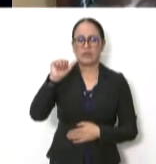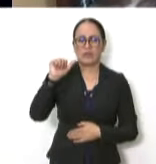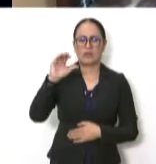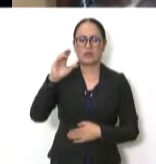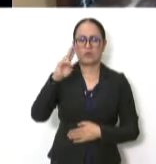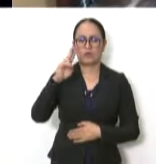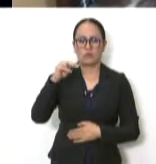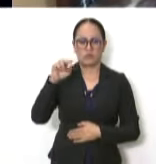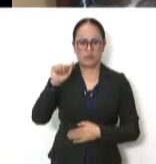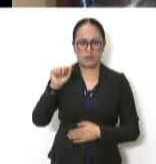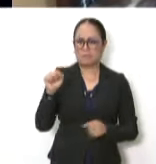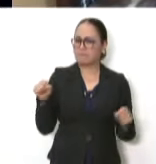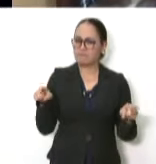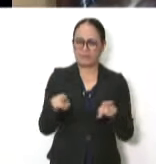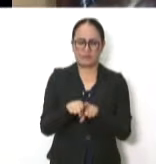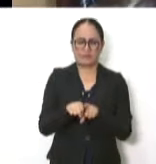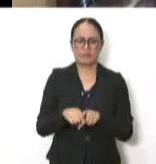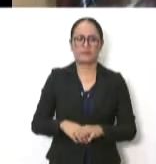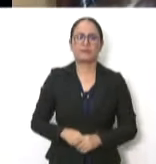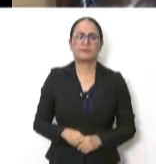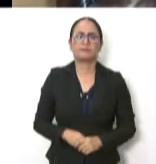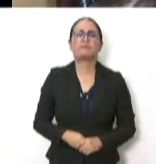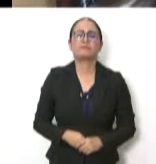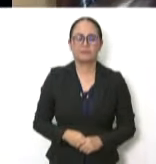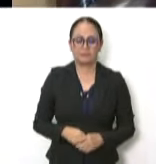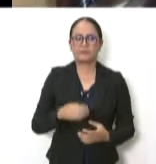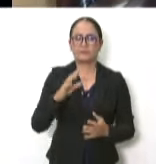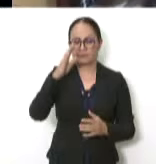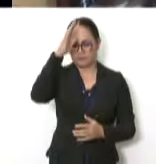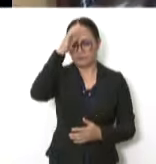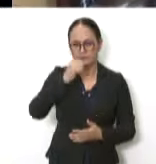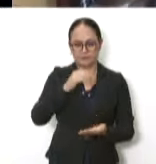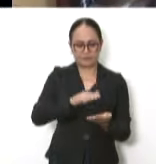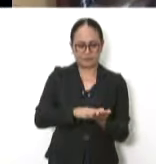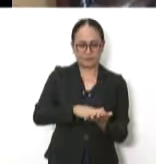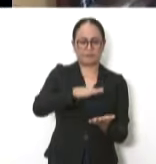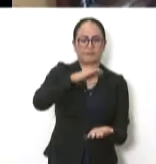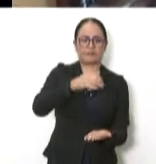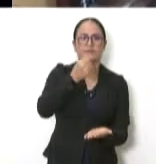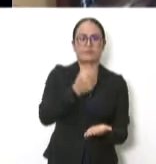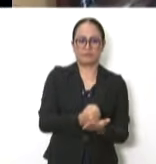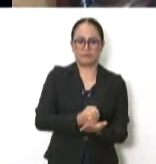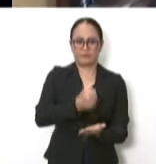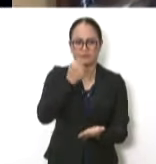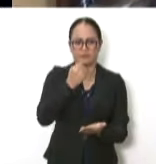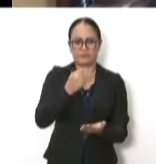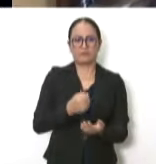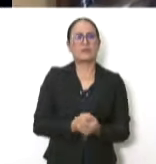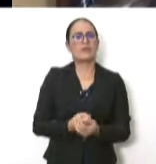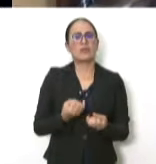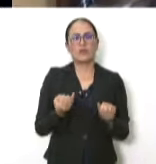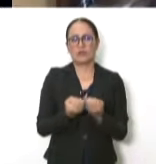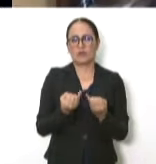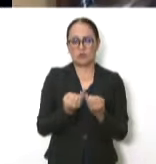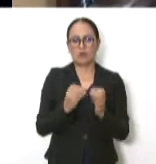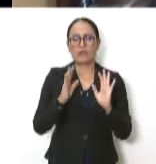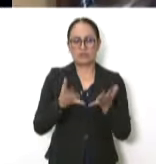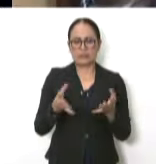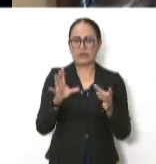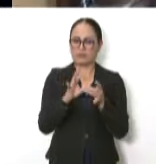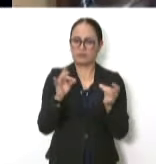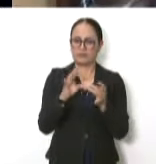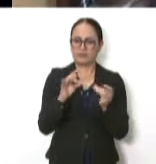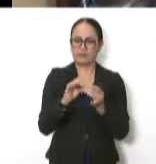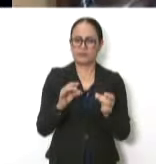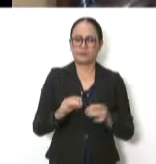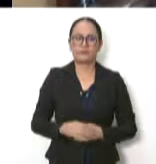En similares términos. En consecuencia, se aprueban las resoluciones anteriormente relacionadas en los términos expuestos.